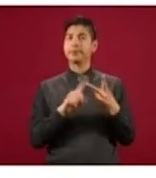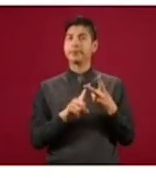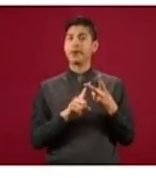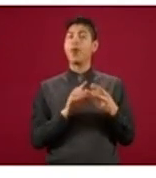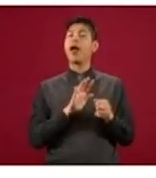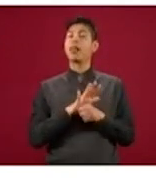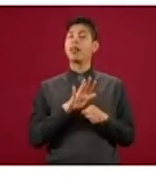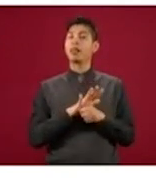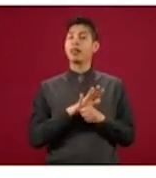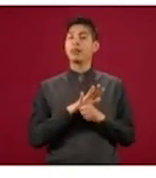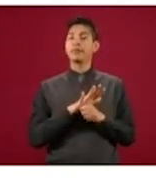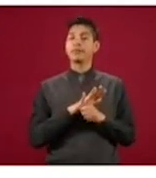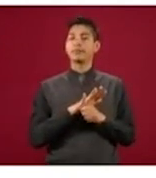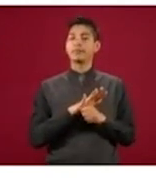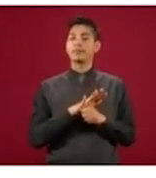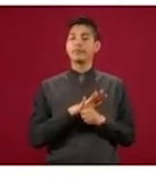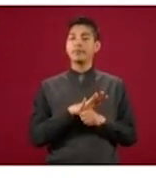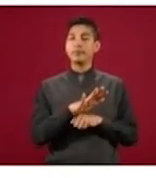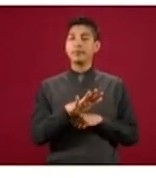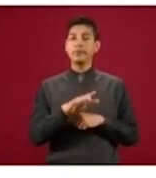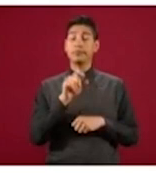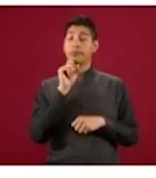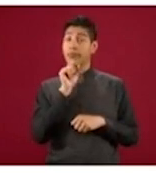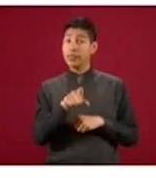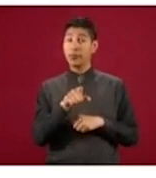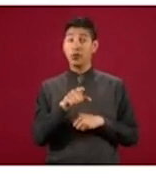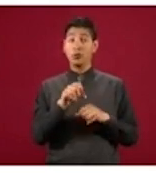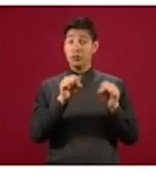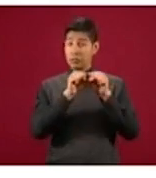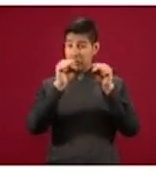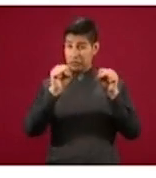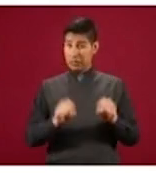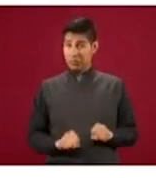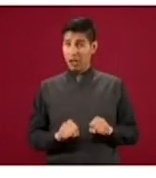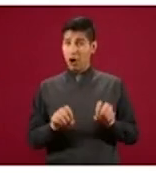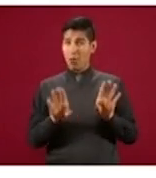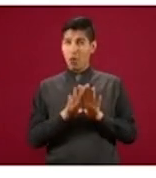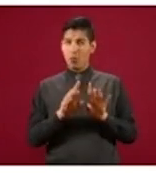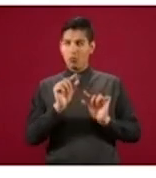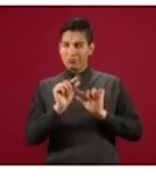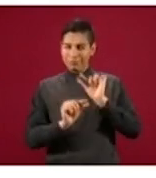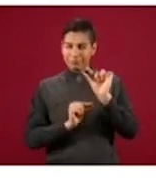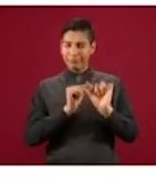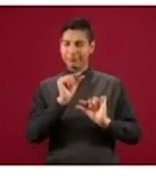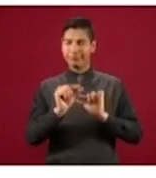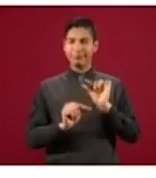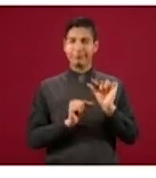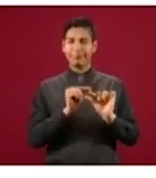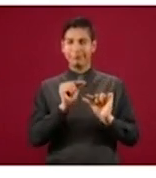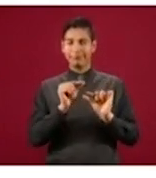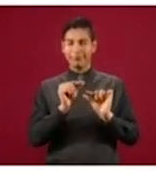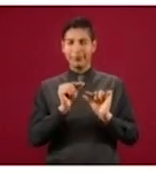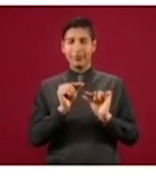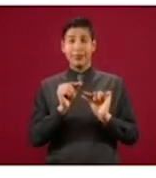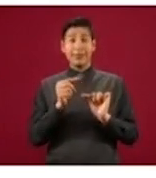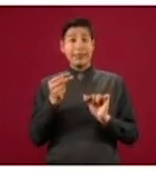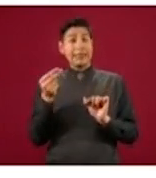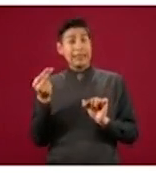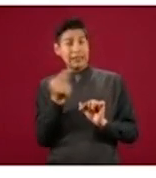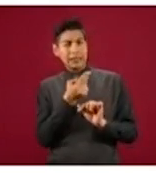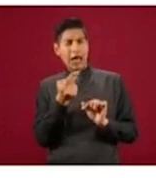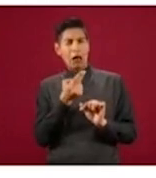un elemento de estabilidad para el sistema en la medida que el personal se